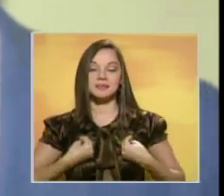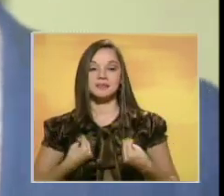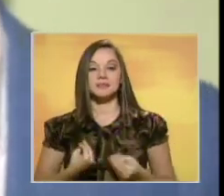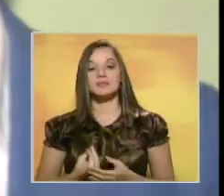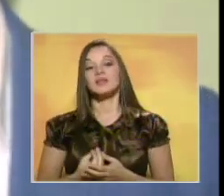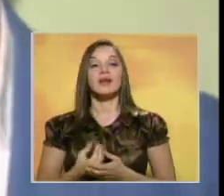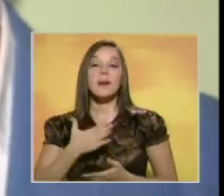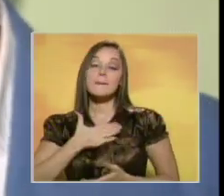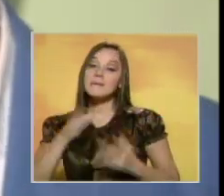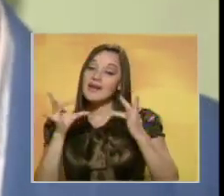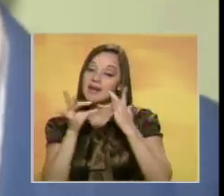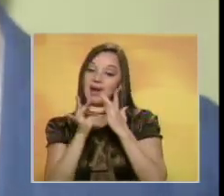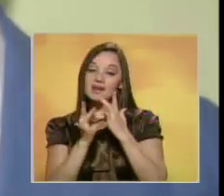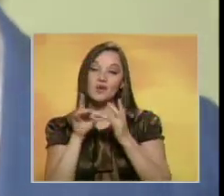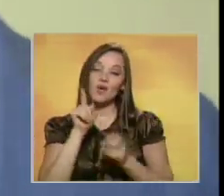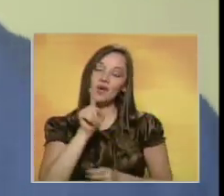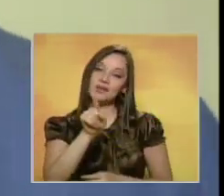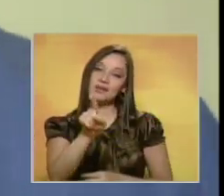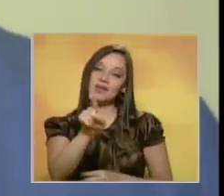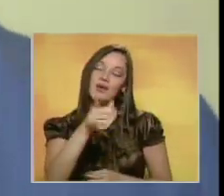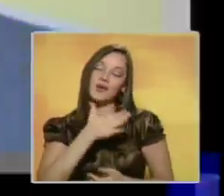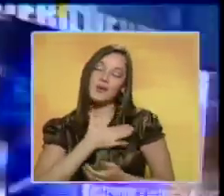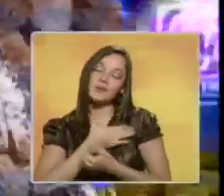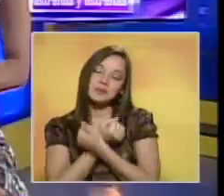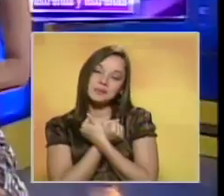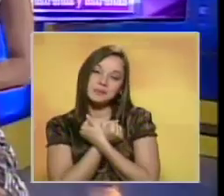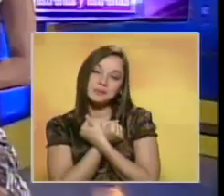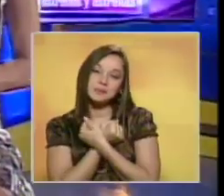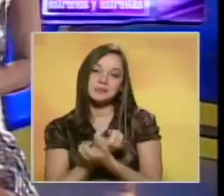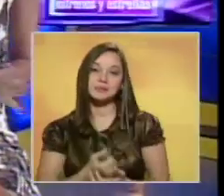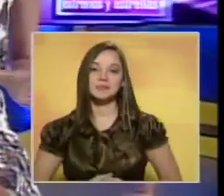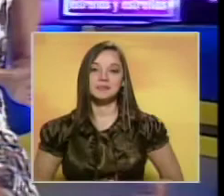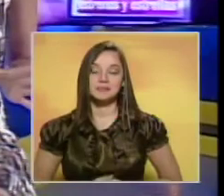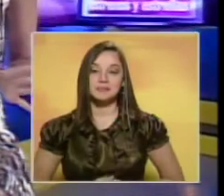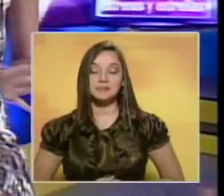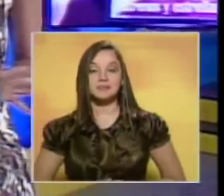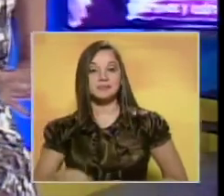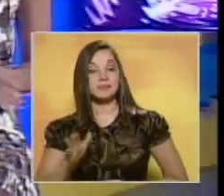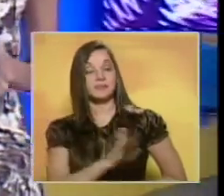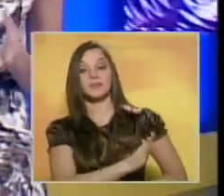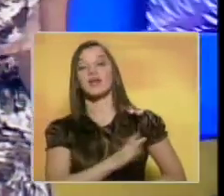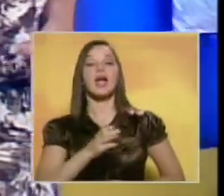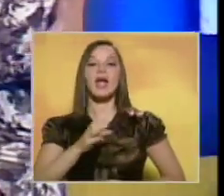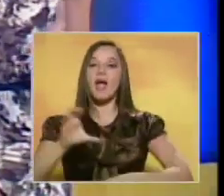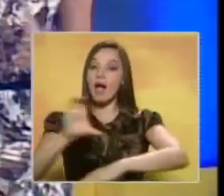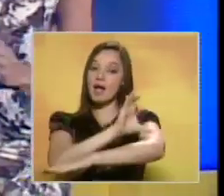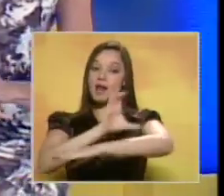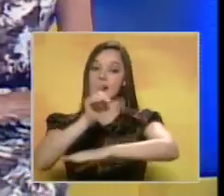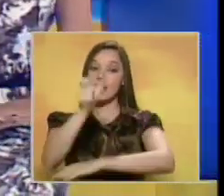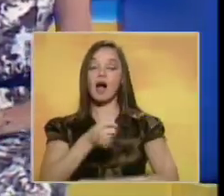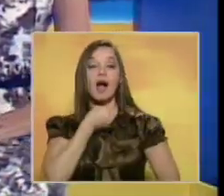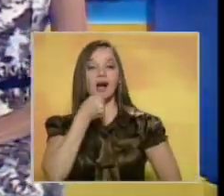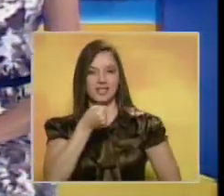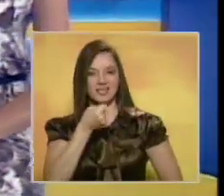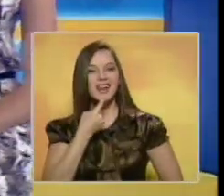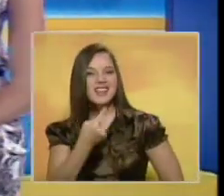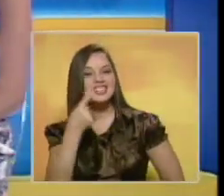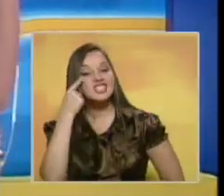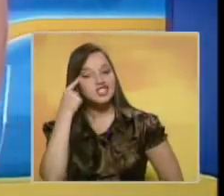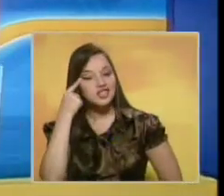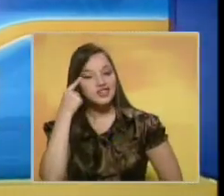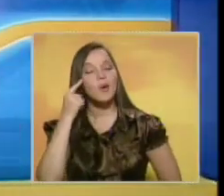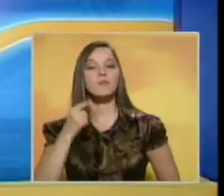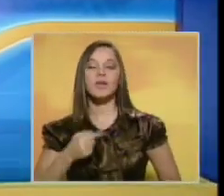vida. Me caso contigo, mi amor. Y el cantante Jesús Miranda, mejor conocido como El Chino, exhibió